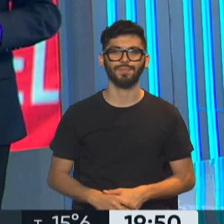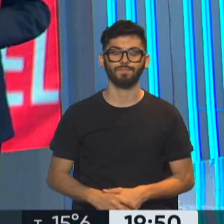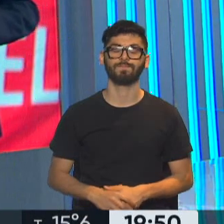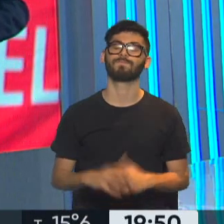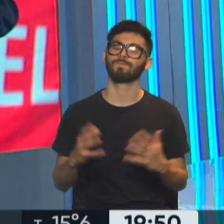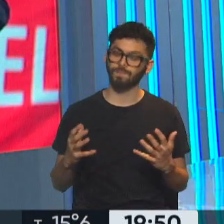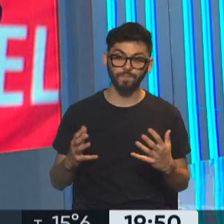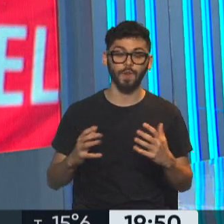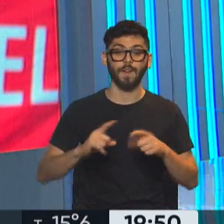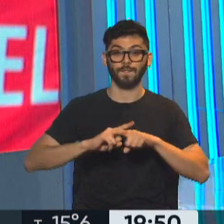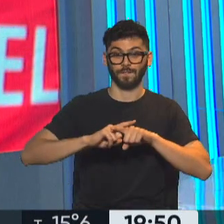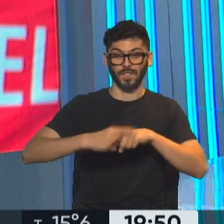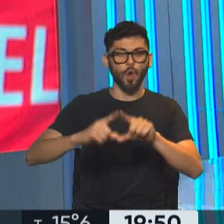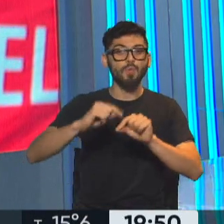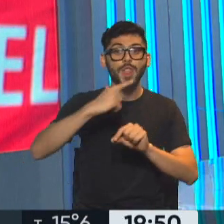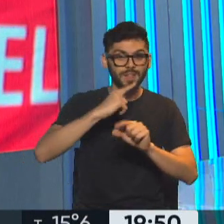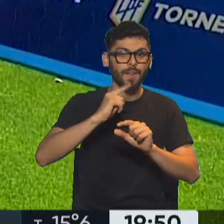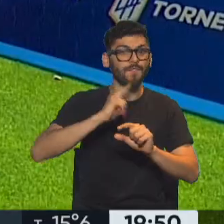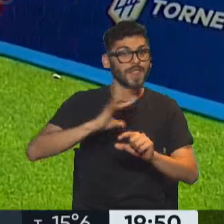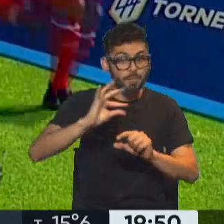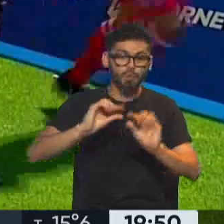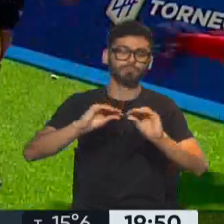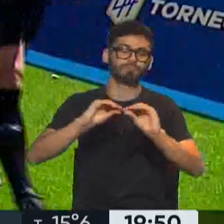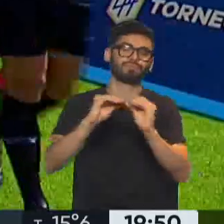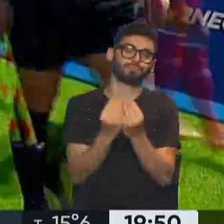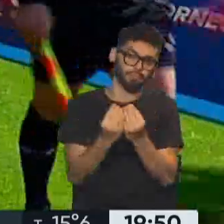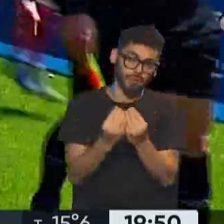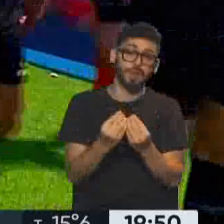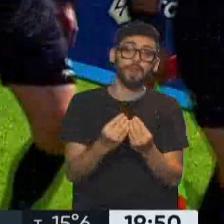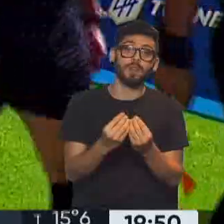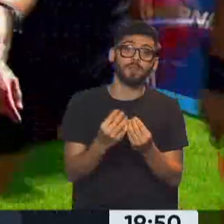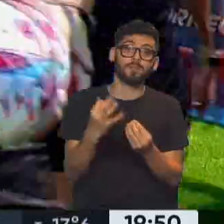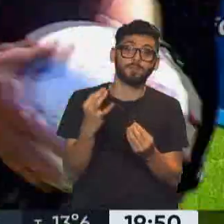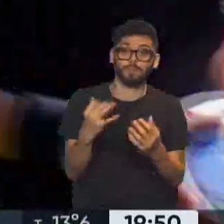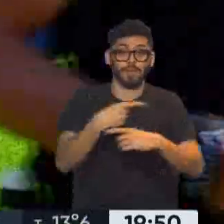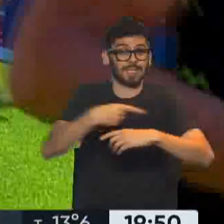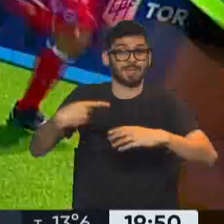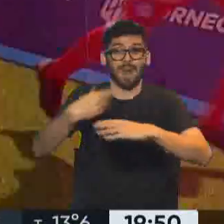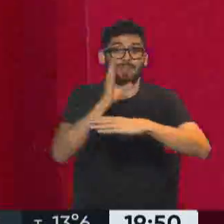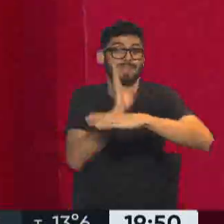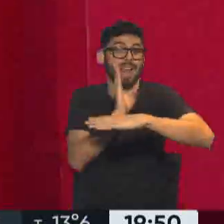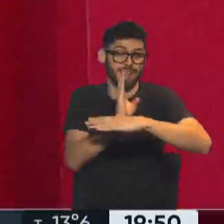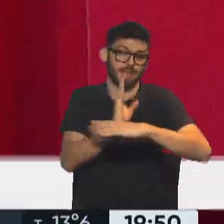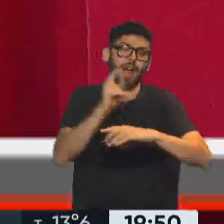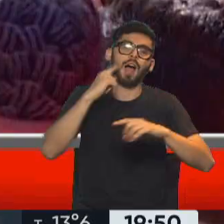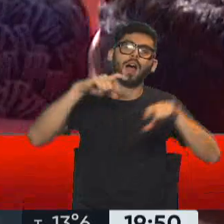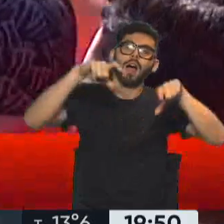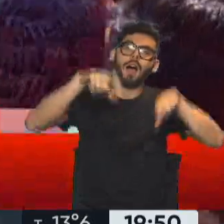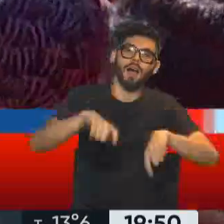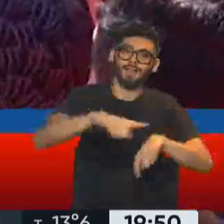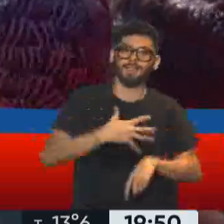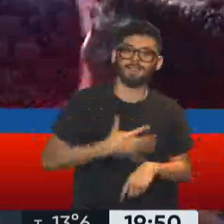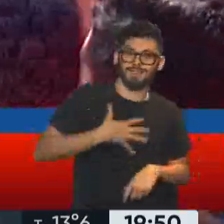se va completando la 17ª fecha de esta Liga Profesional de Fútbol Argentino, que fue entre semana, y nos vamos a la Paternal. Estadio Diego